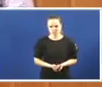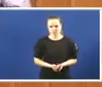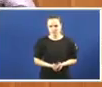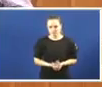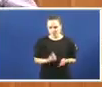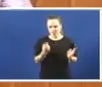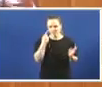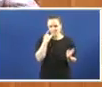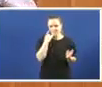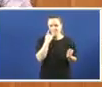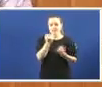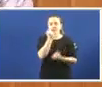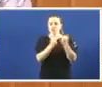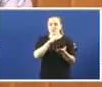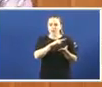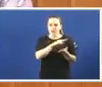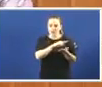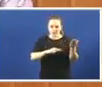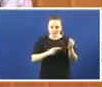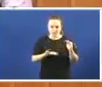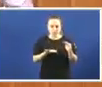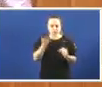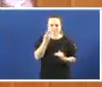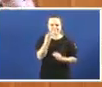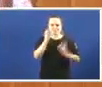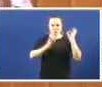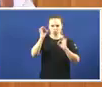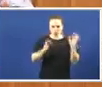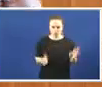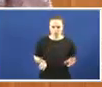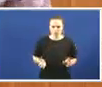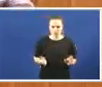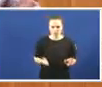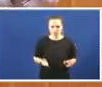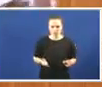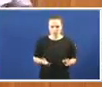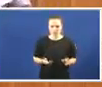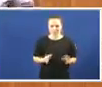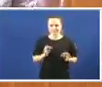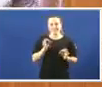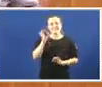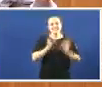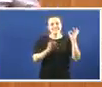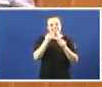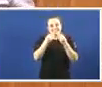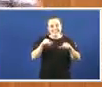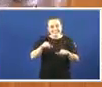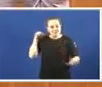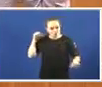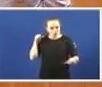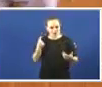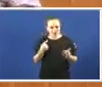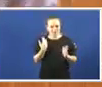que diga algo que tamén non tiña aquí. A economía galega está medrando o 3%. Sabe cal é a taxa histórica media de crecemento da economía